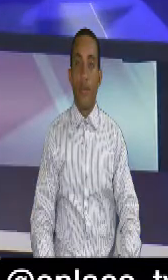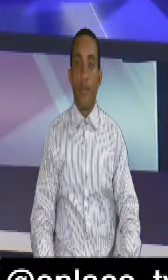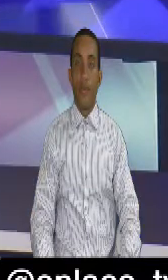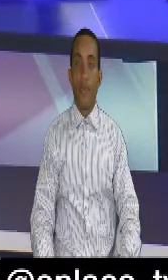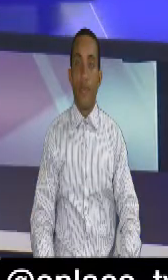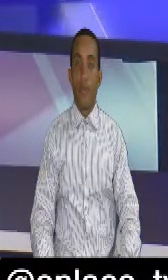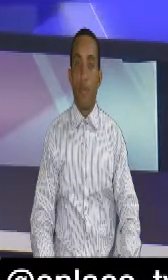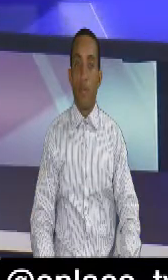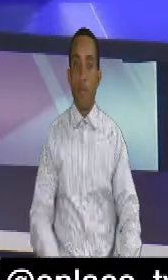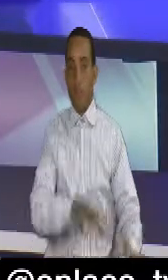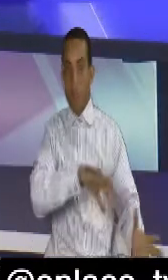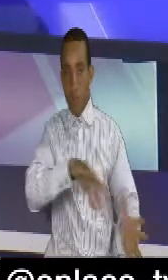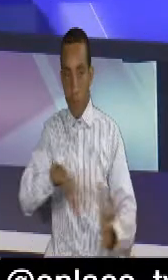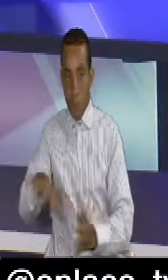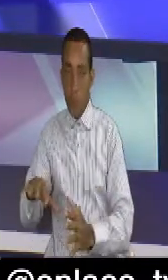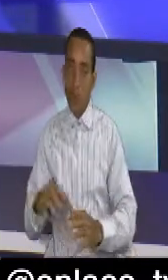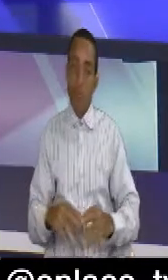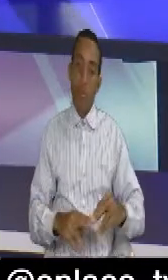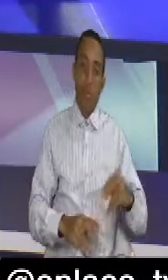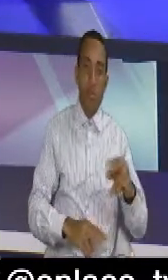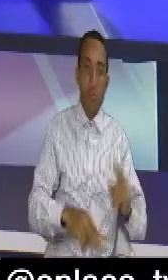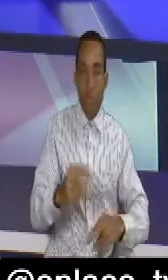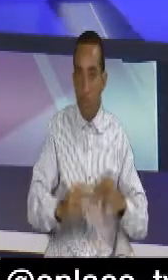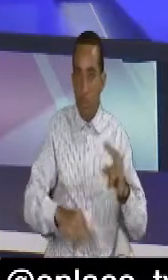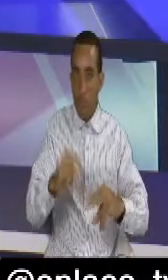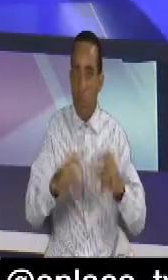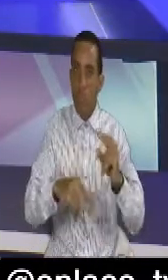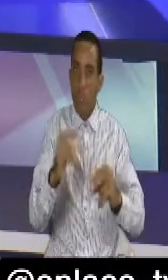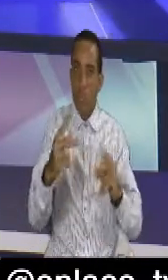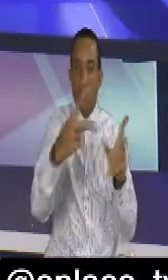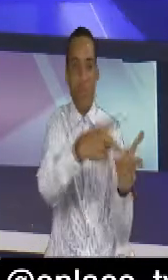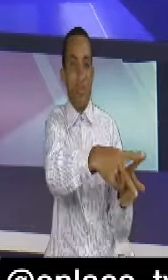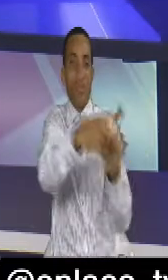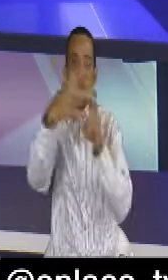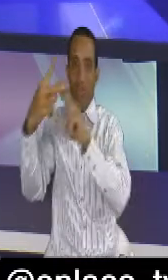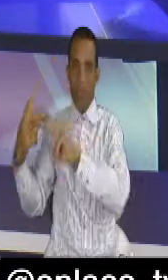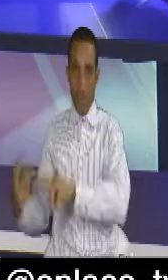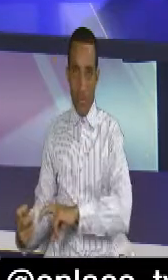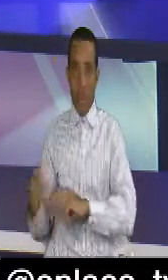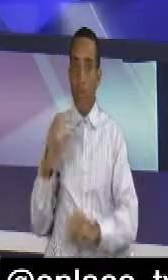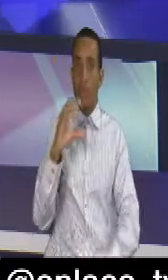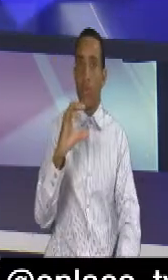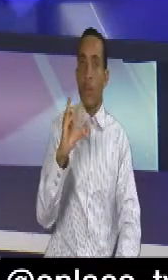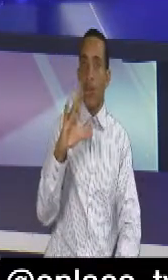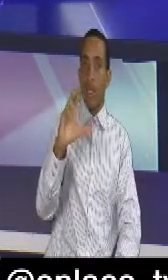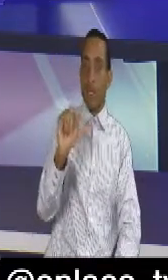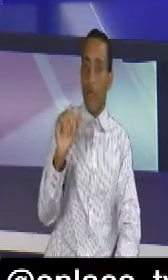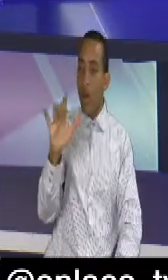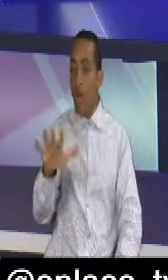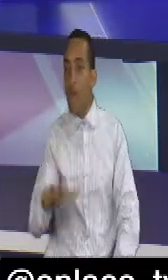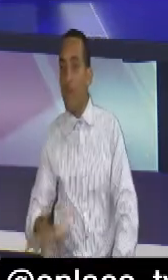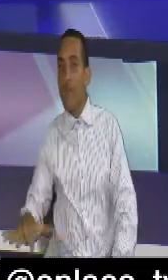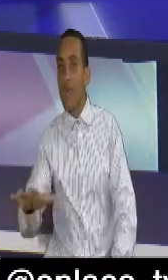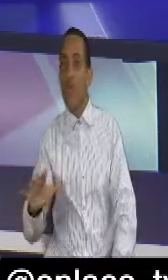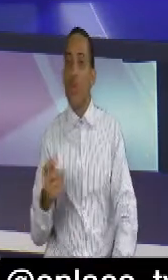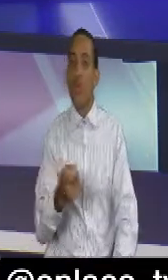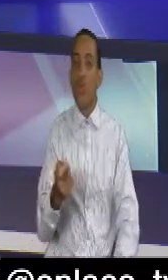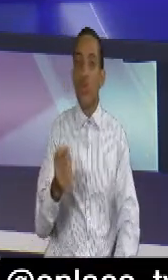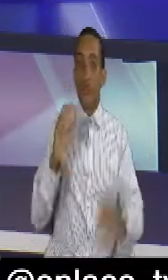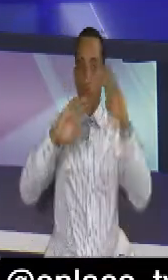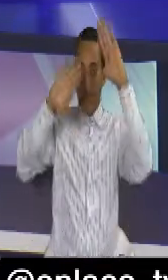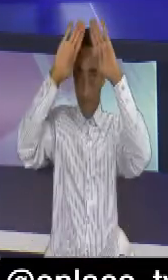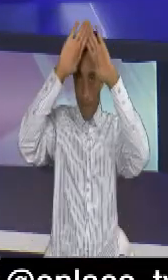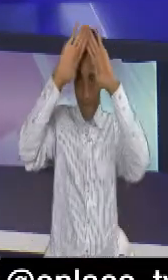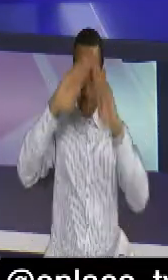Avanzan obras de construcción del puente que atraviesa sobre el caño La Cira de la vereda Cuatro Bocas ante el corregimiento del centro. El gobierno local